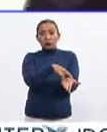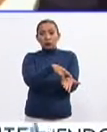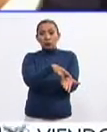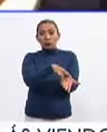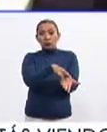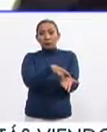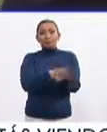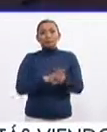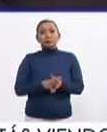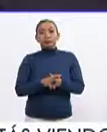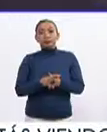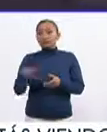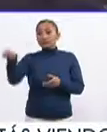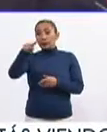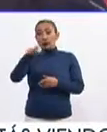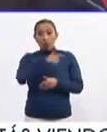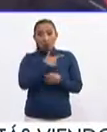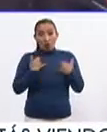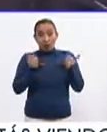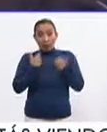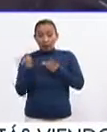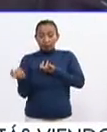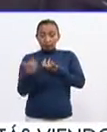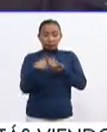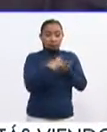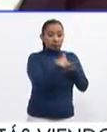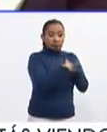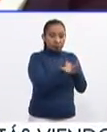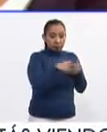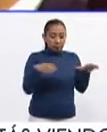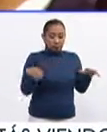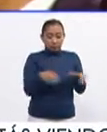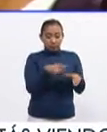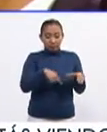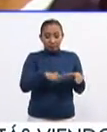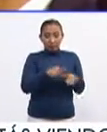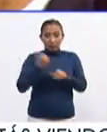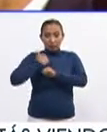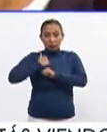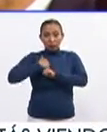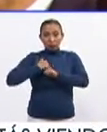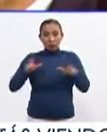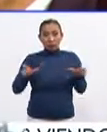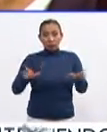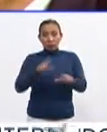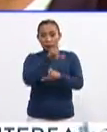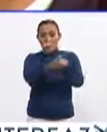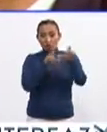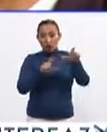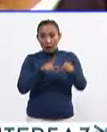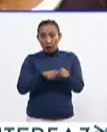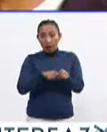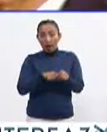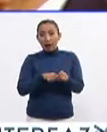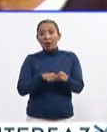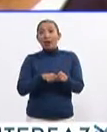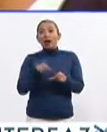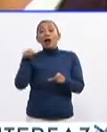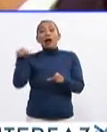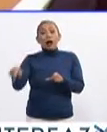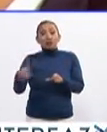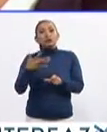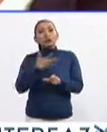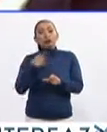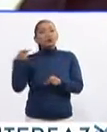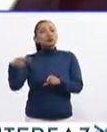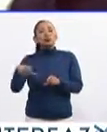Los que van a pertenecer a la Guardia Nacional van a tener